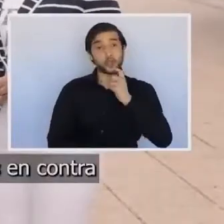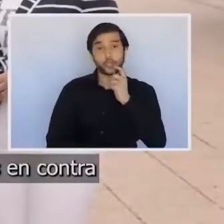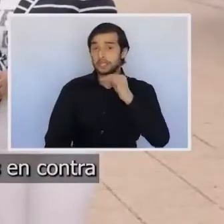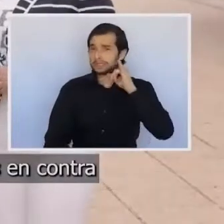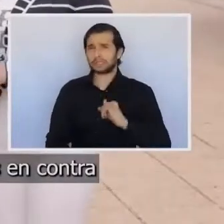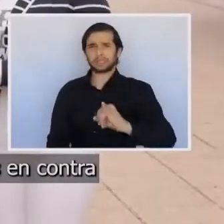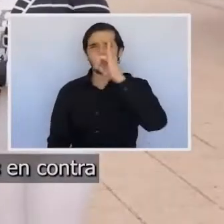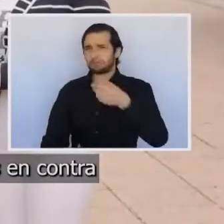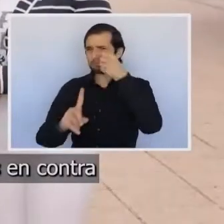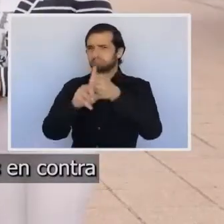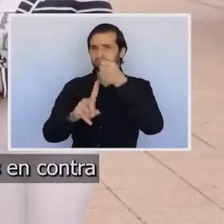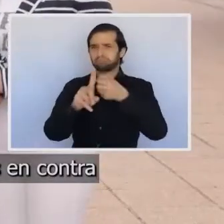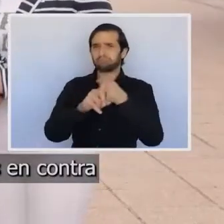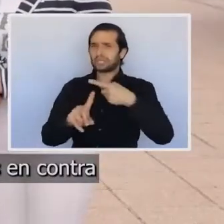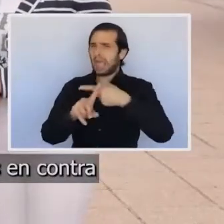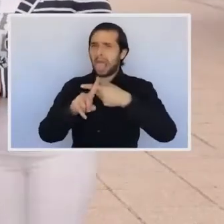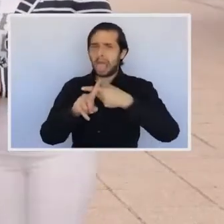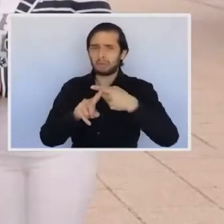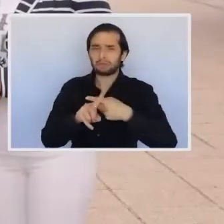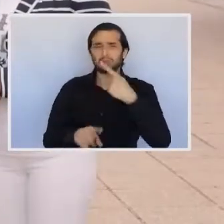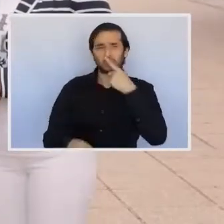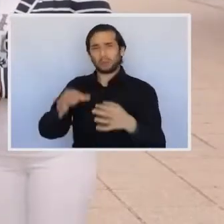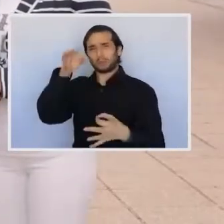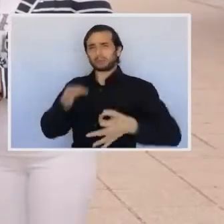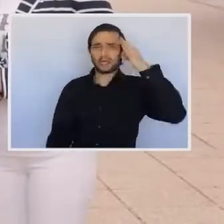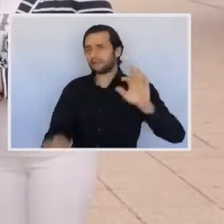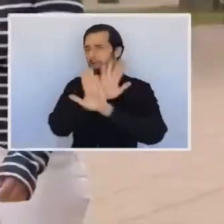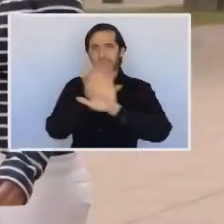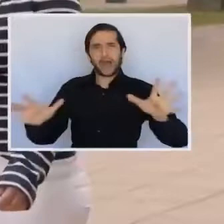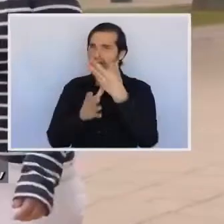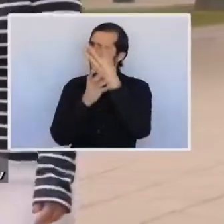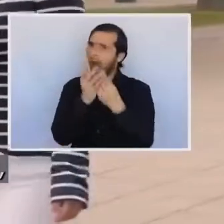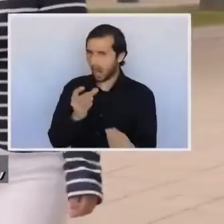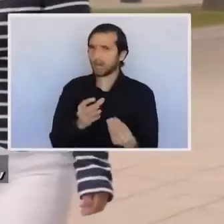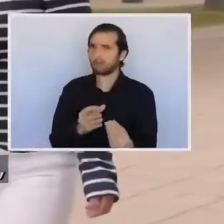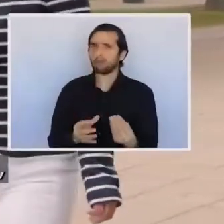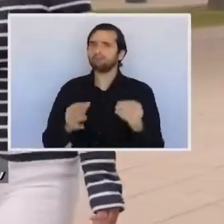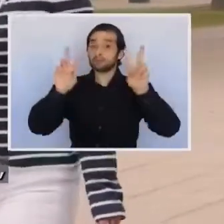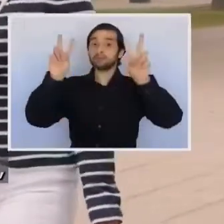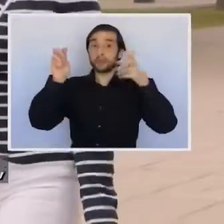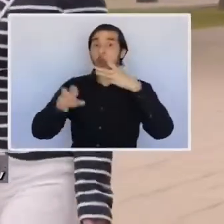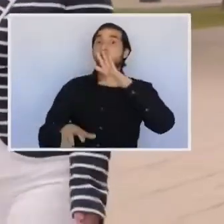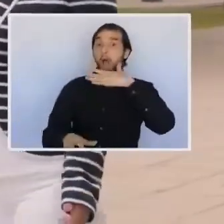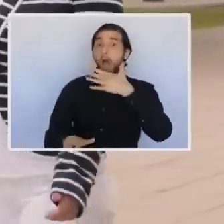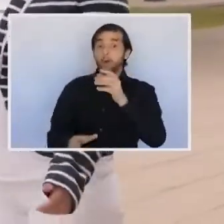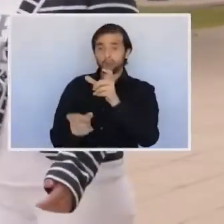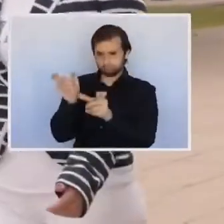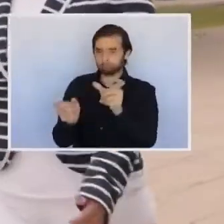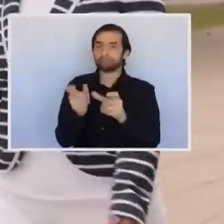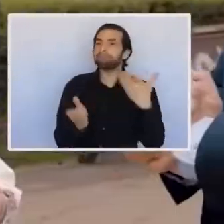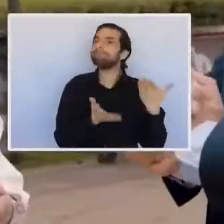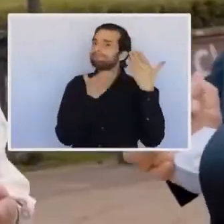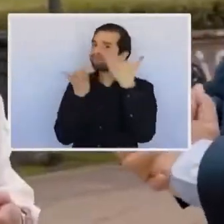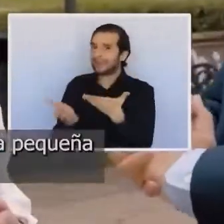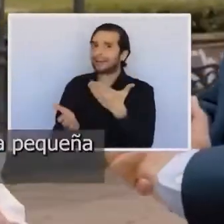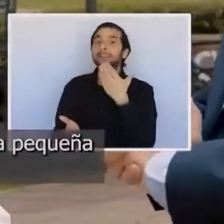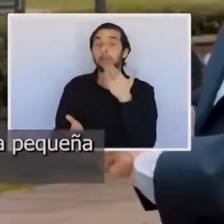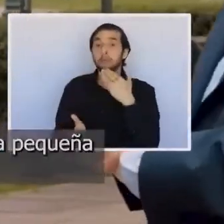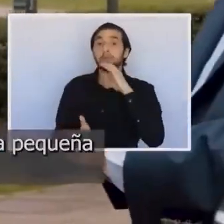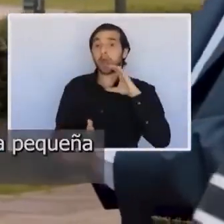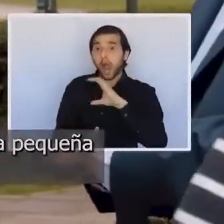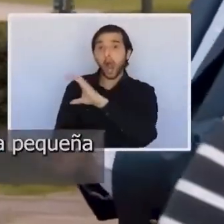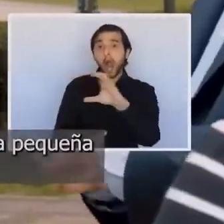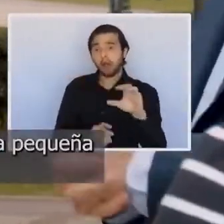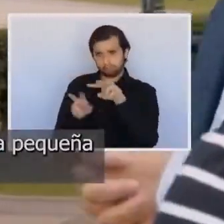Desde la región de O'Higgins siempre estaremos en contra de los abusos e injusticias, sobre todo en lo que se refiere al agua, en materia de consumo humano,